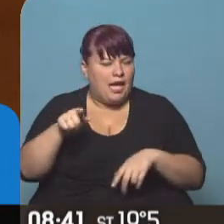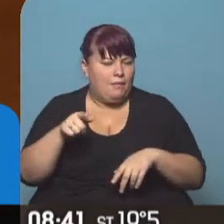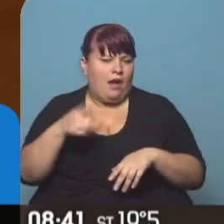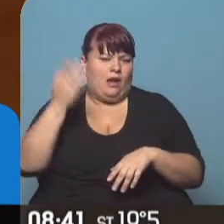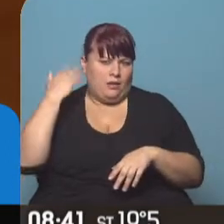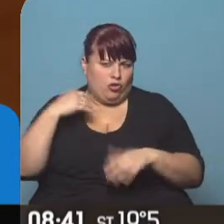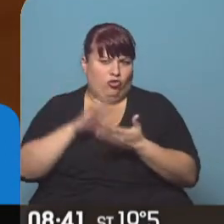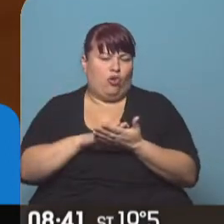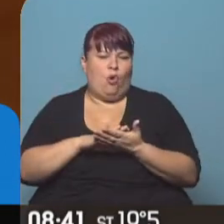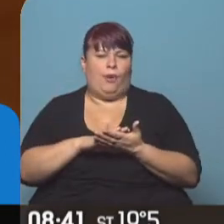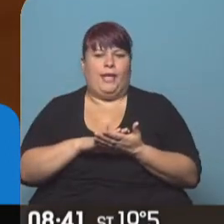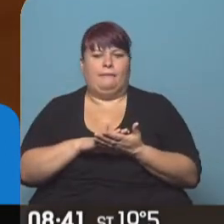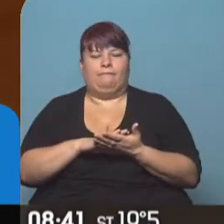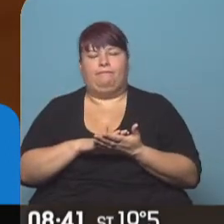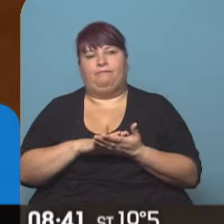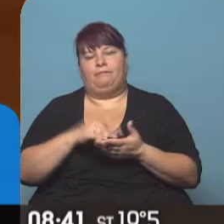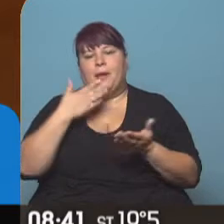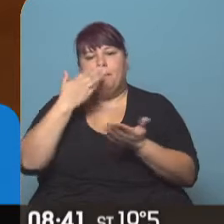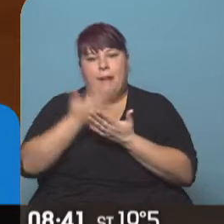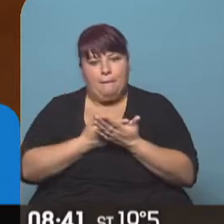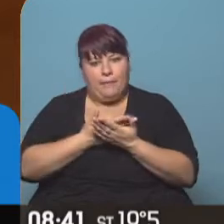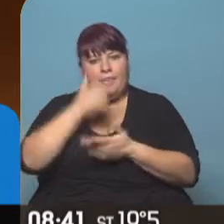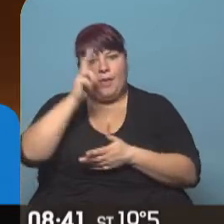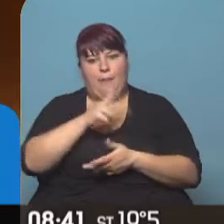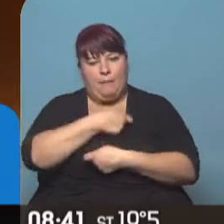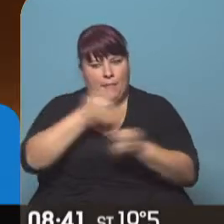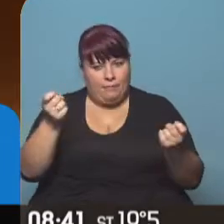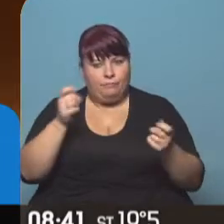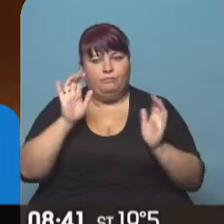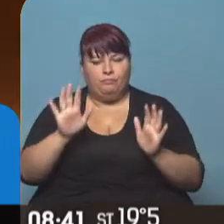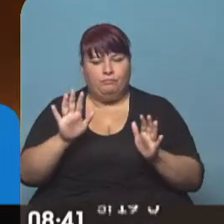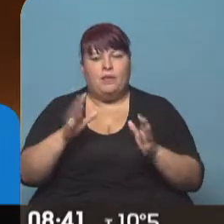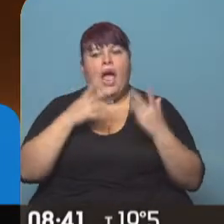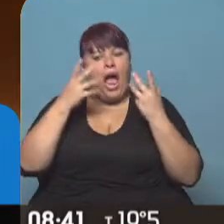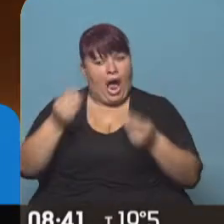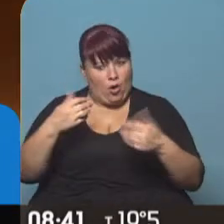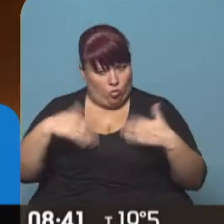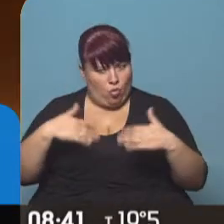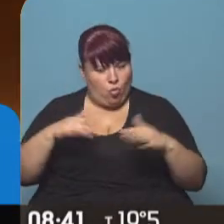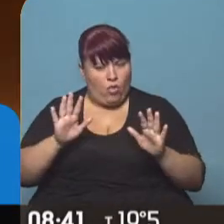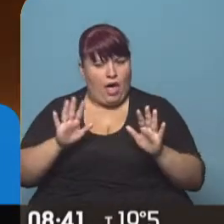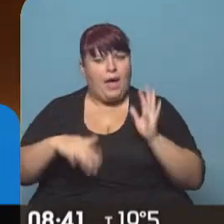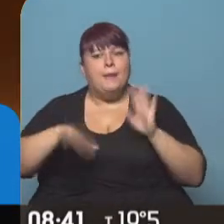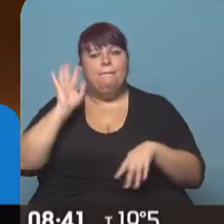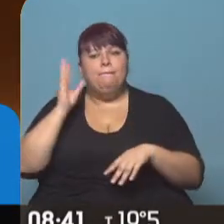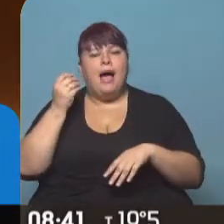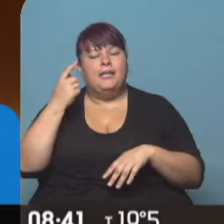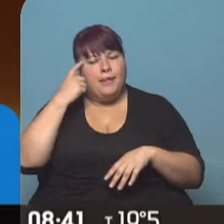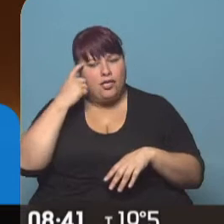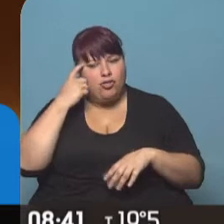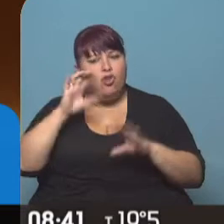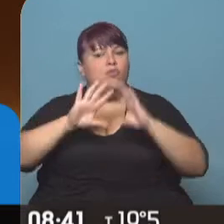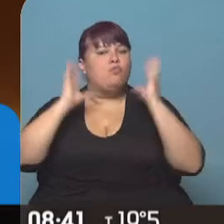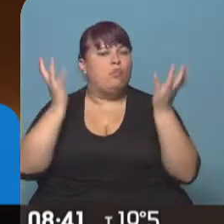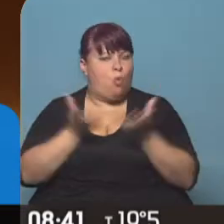esa es ese documento que emite vaticano me ha ayudado mucho más que nada también creo que a nivel